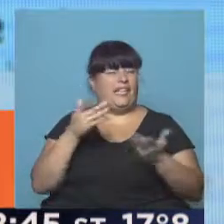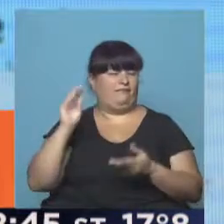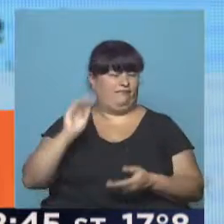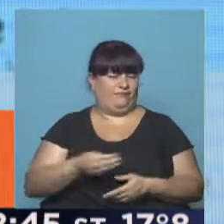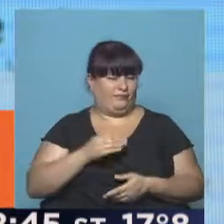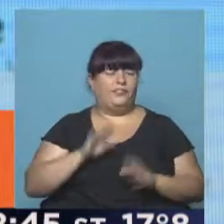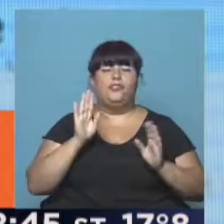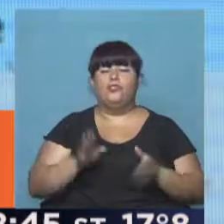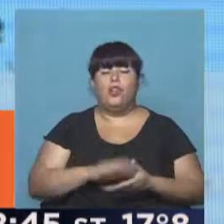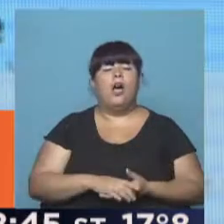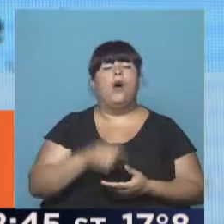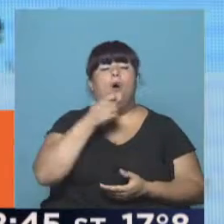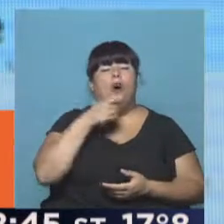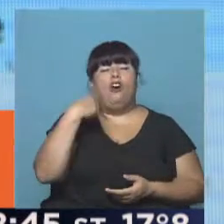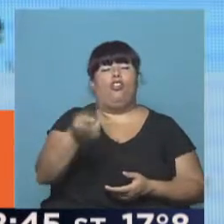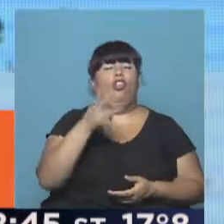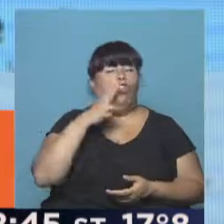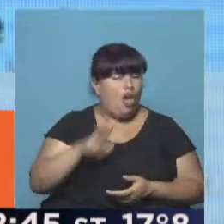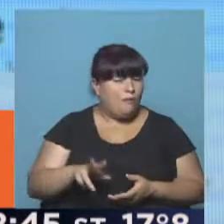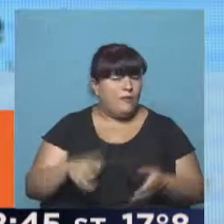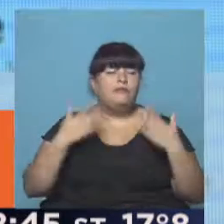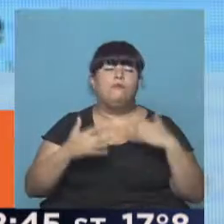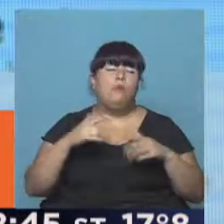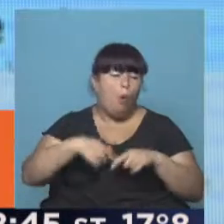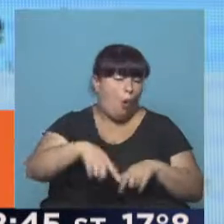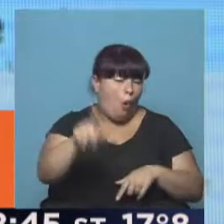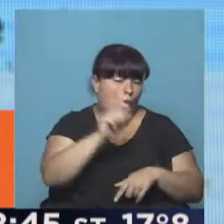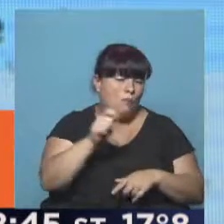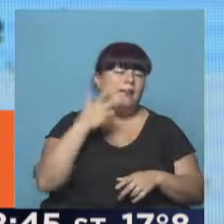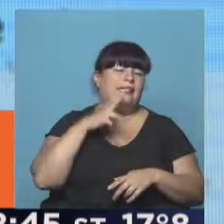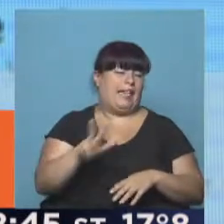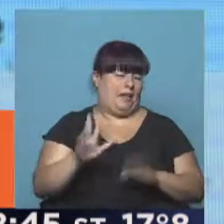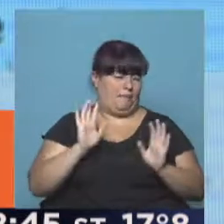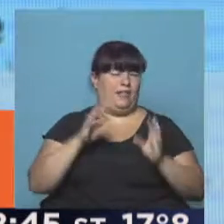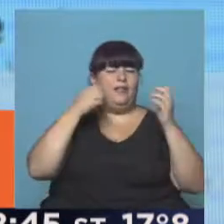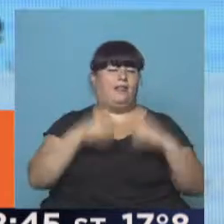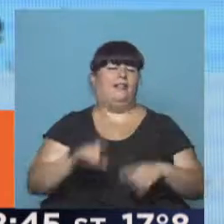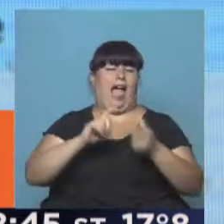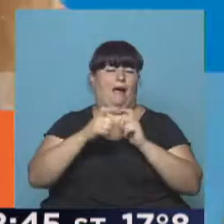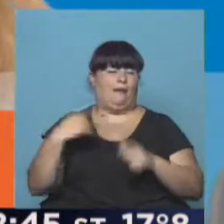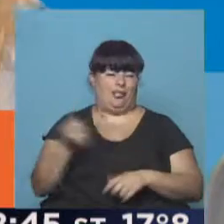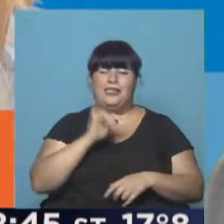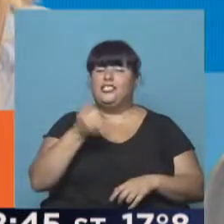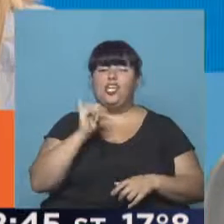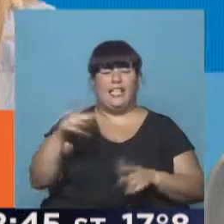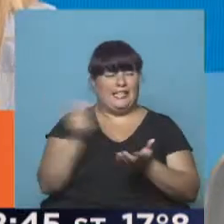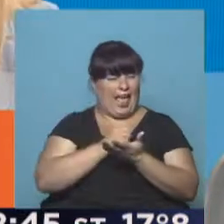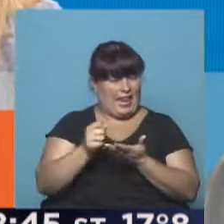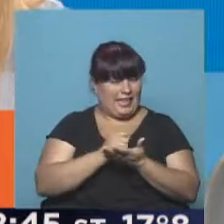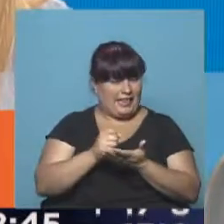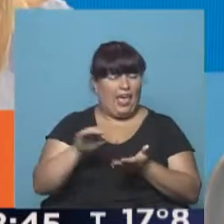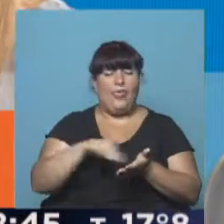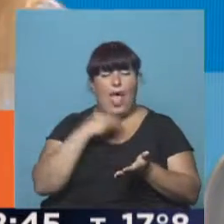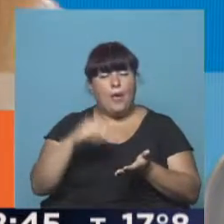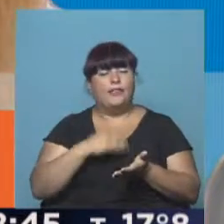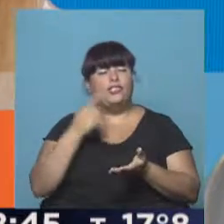funciona entonces cuando lleguemos a 2000 probablemente de acá a un mes llegaremos a 3000 ahí lanzamos la aplicación para no tener que tener tarjeta de débito